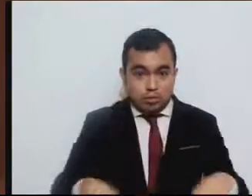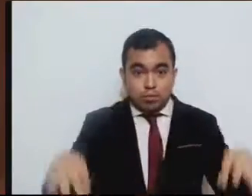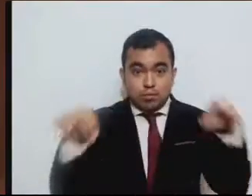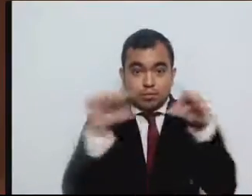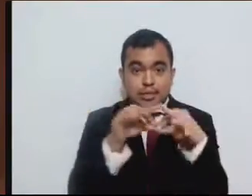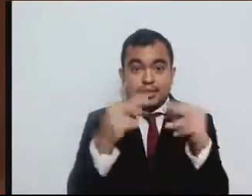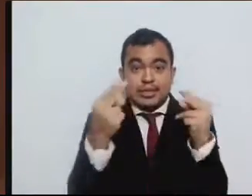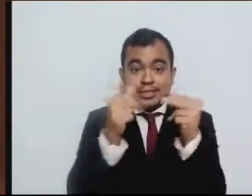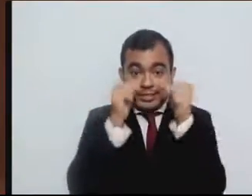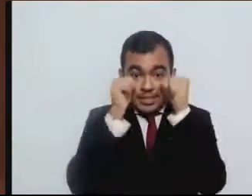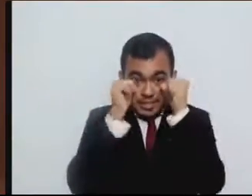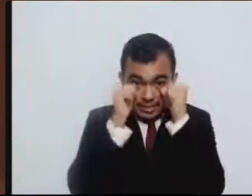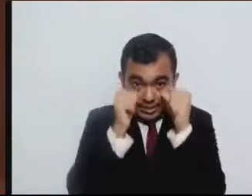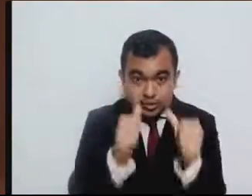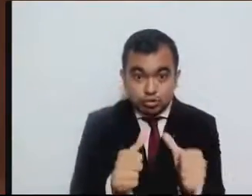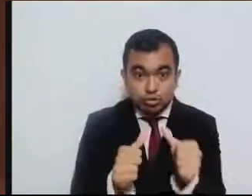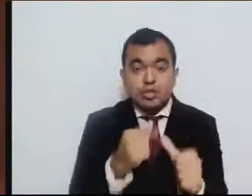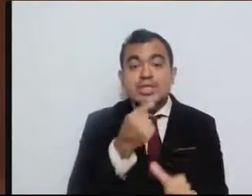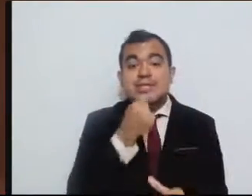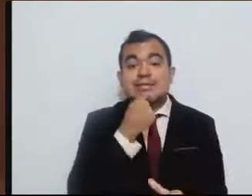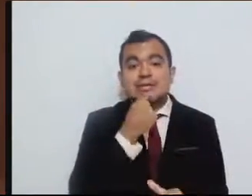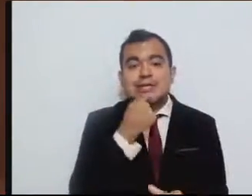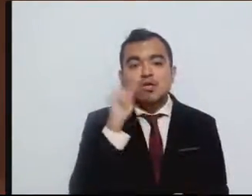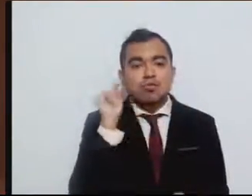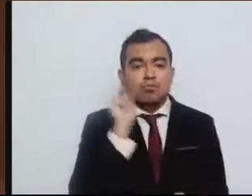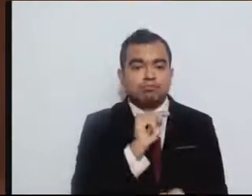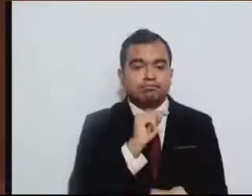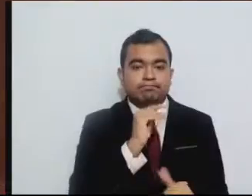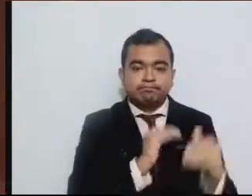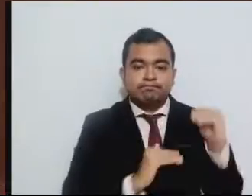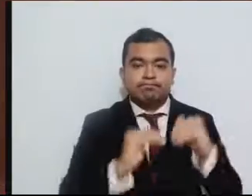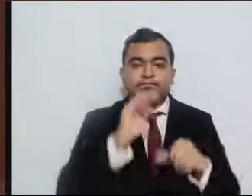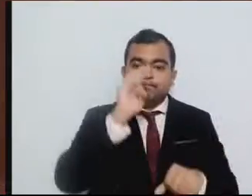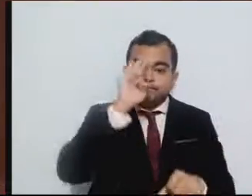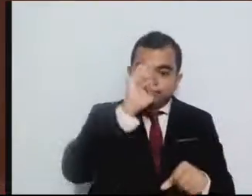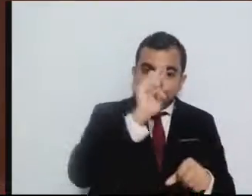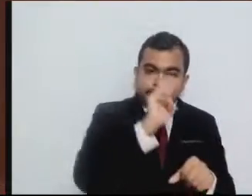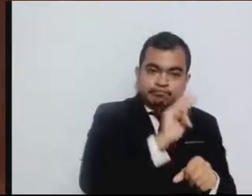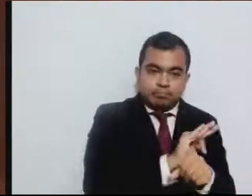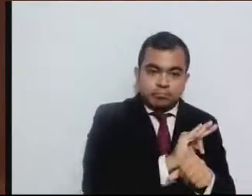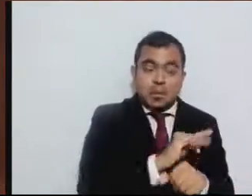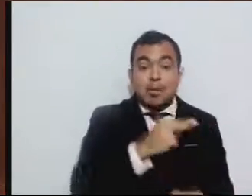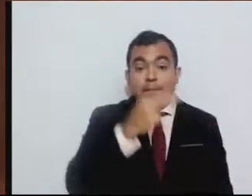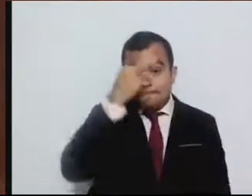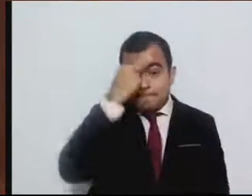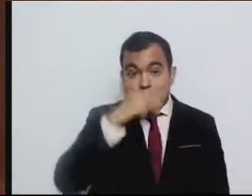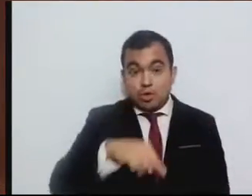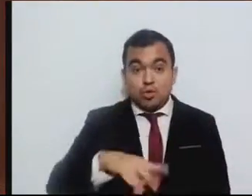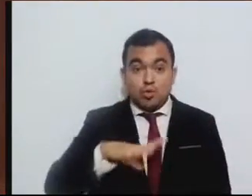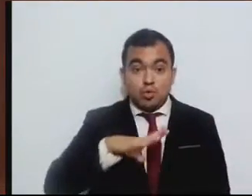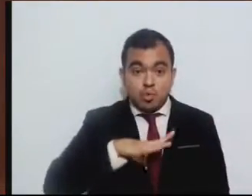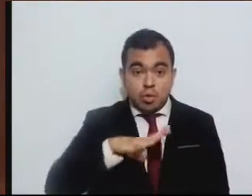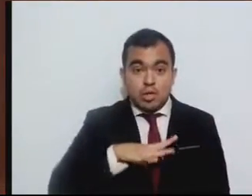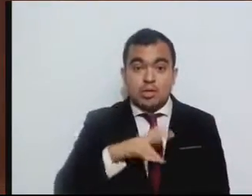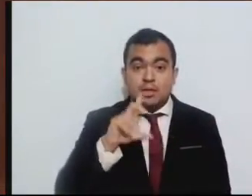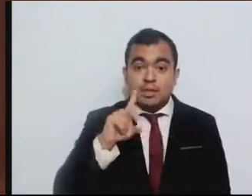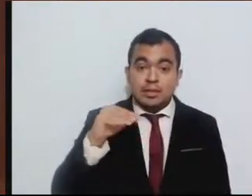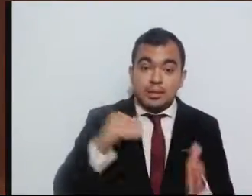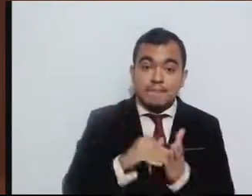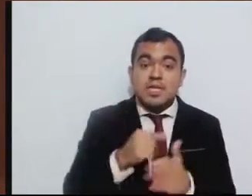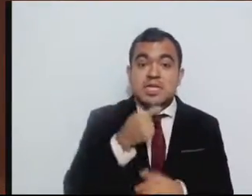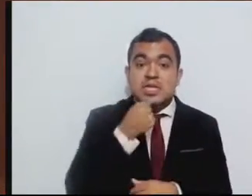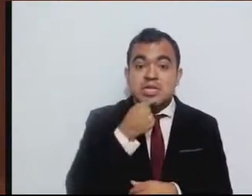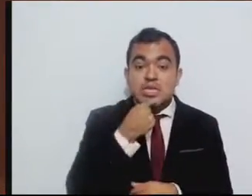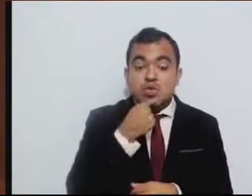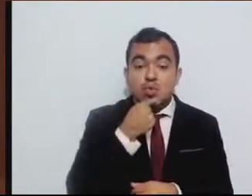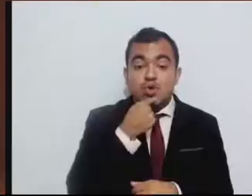será el interés superior del niño. En México hay 30,000 niños, niñas y adolescentes que se